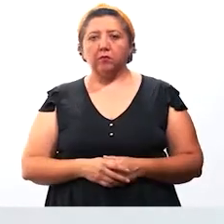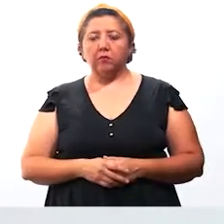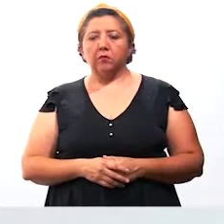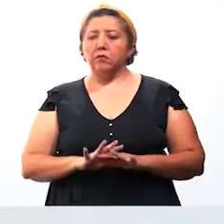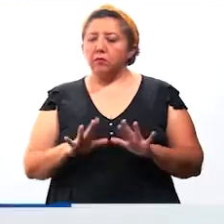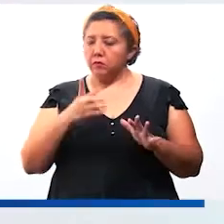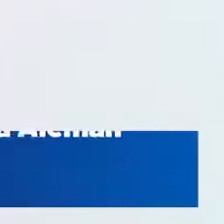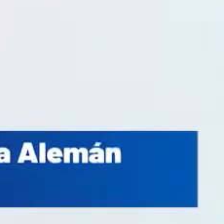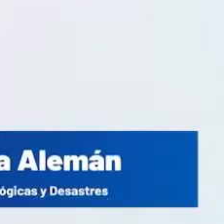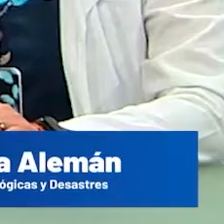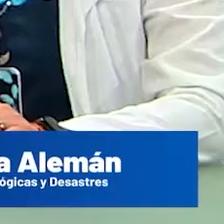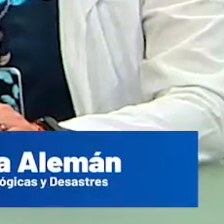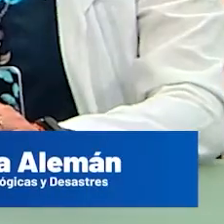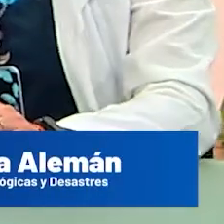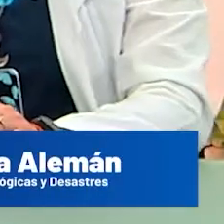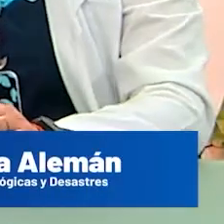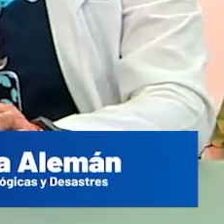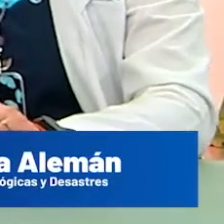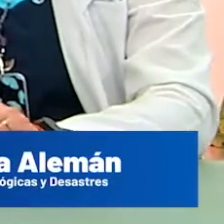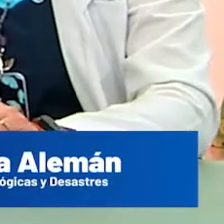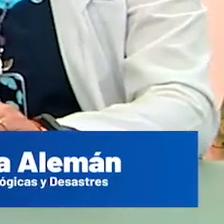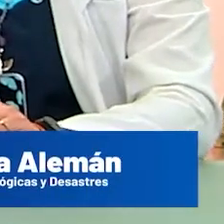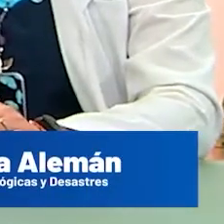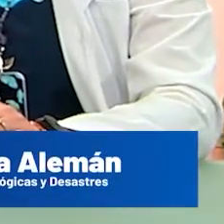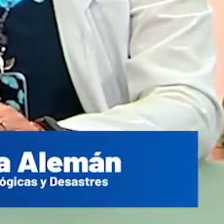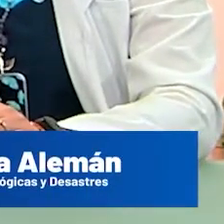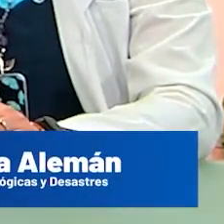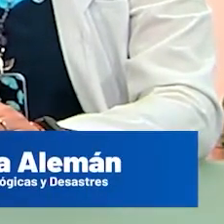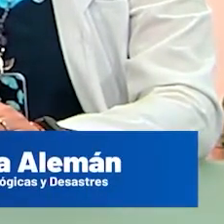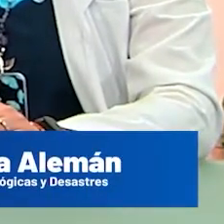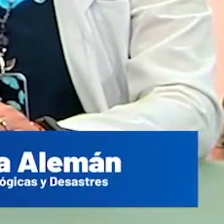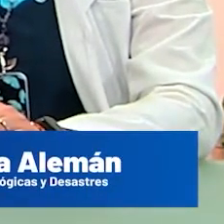amarillo. Hasta aquí mi reporte, Químico. Gracias, Química.